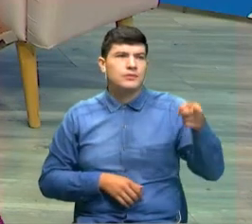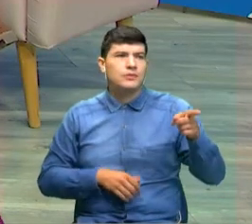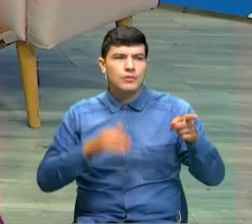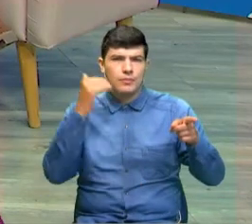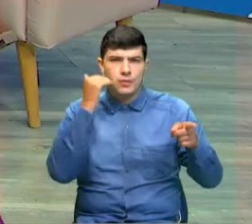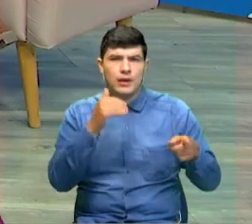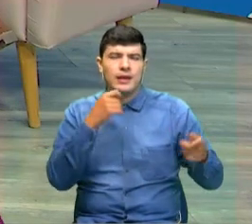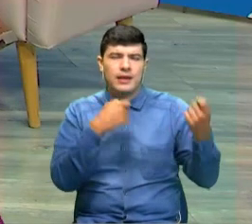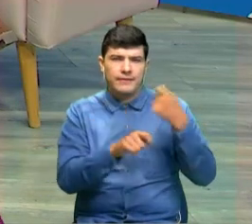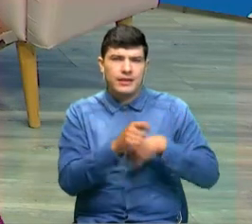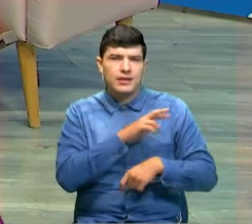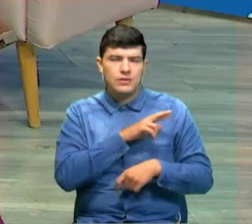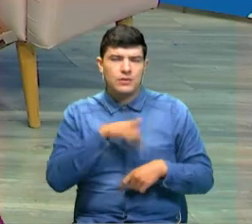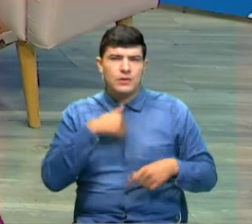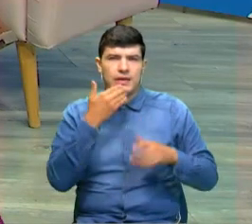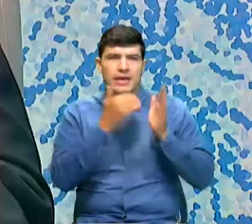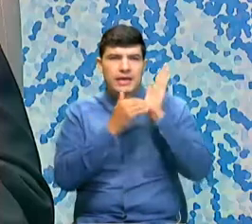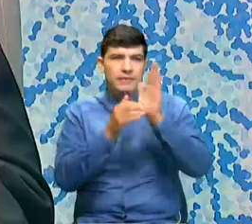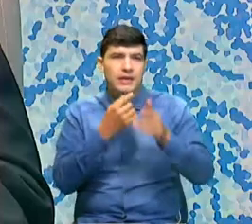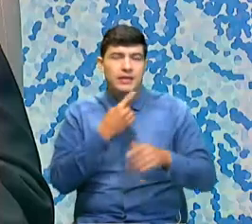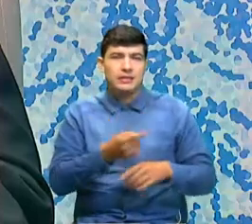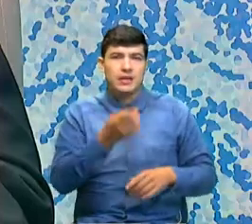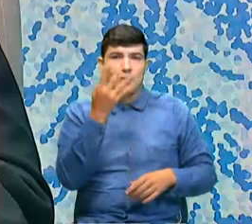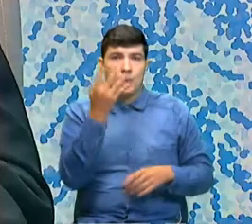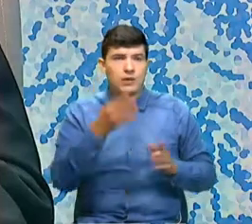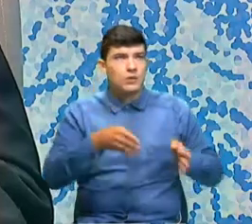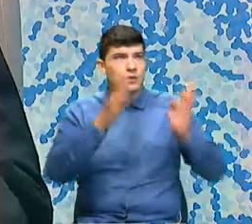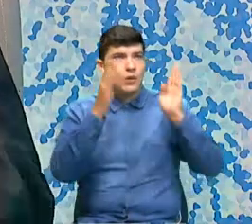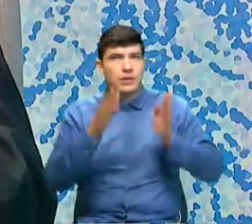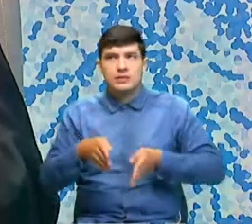vendieron, vamos a tomar el ejemplo, aquí son 4 torres. Sí.